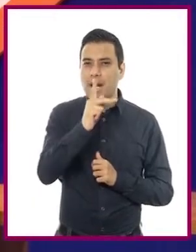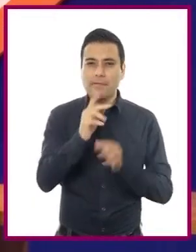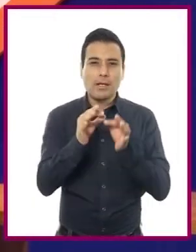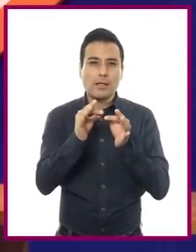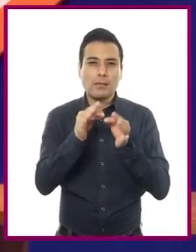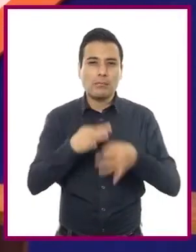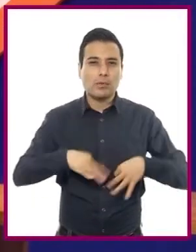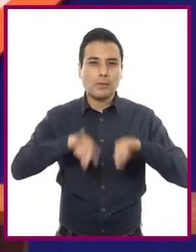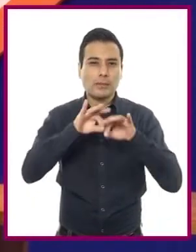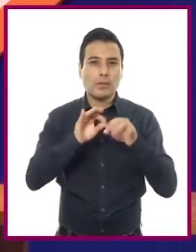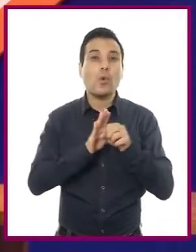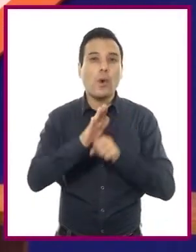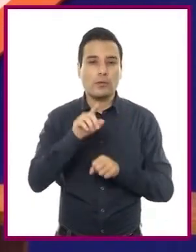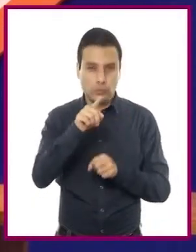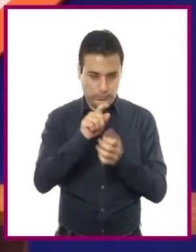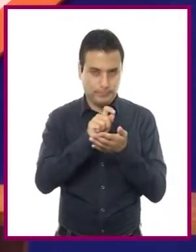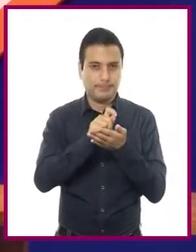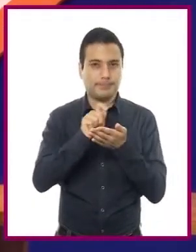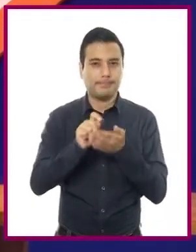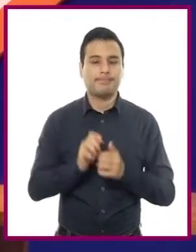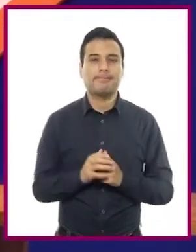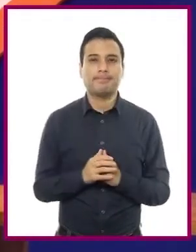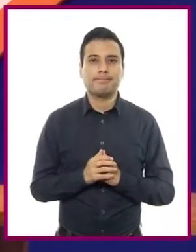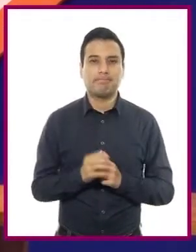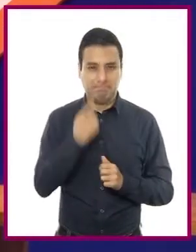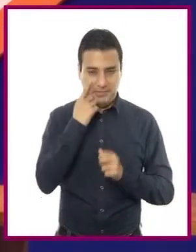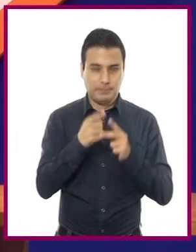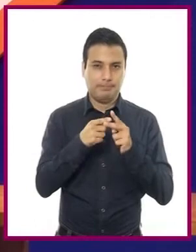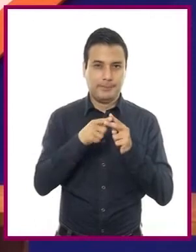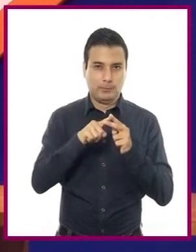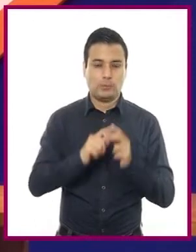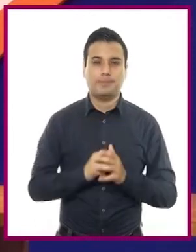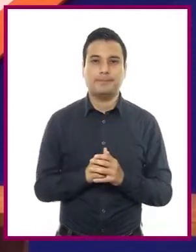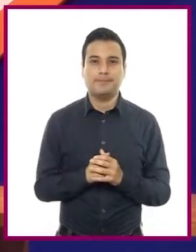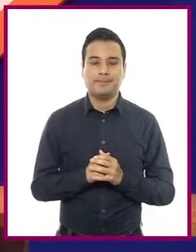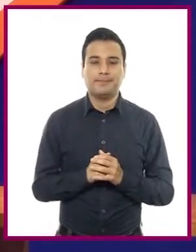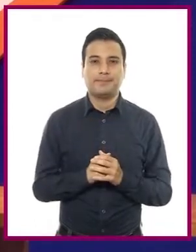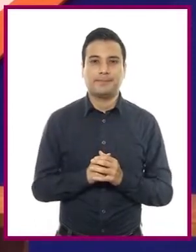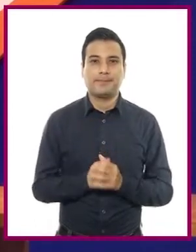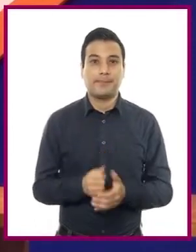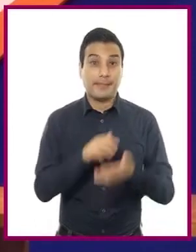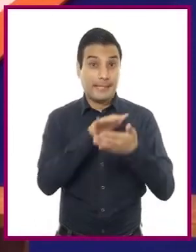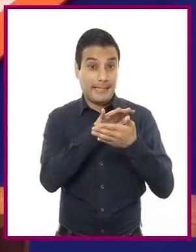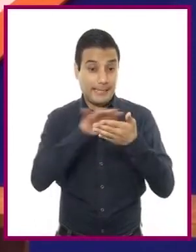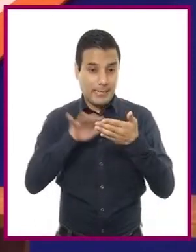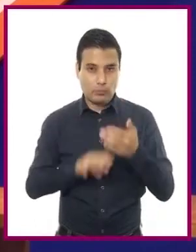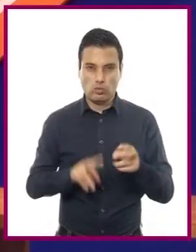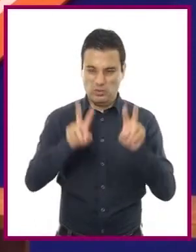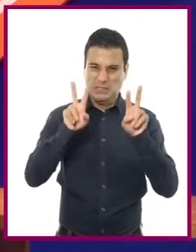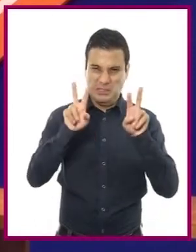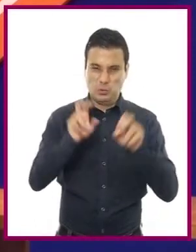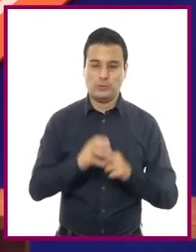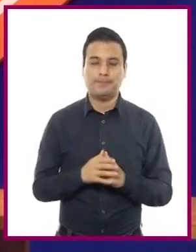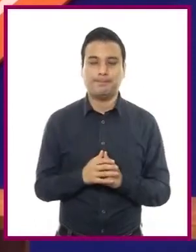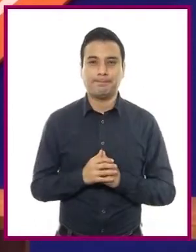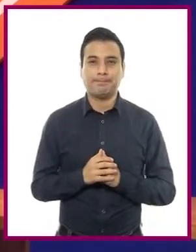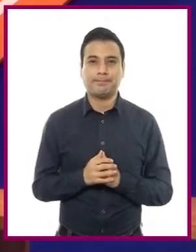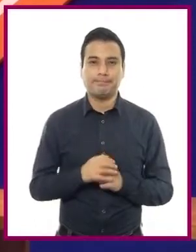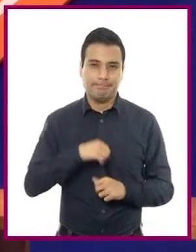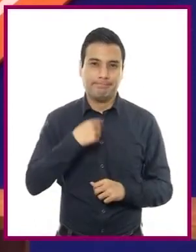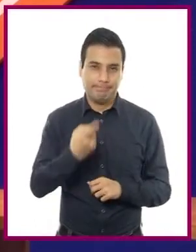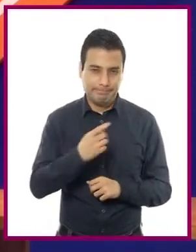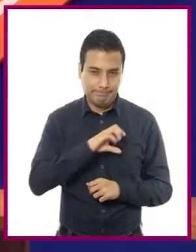y las escriban en su cuaderno. Comencemos. Leamos el título. Dice, te